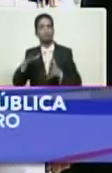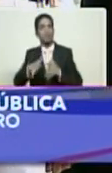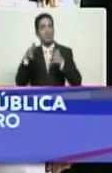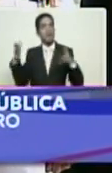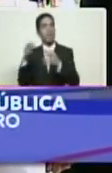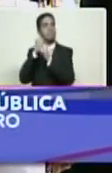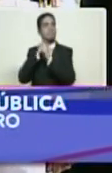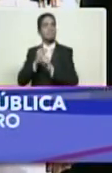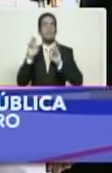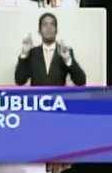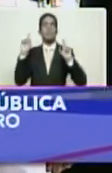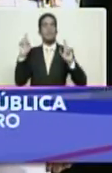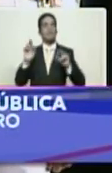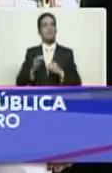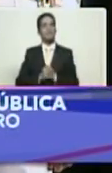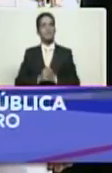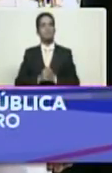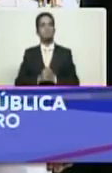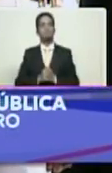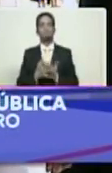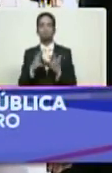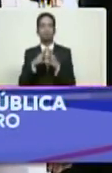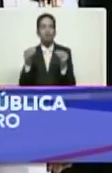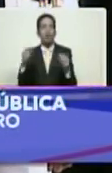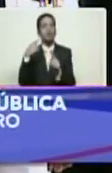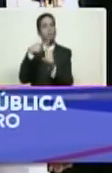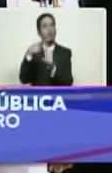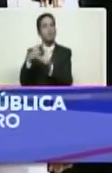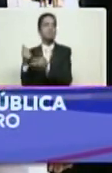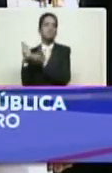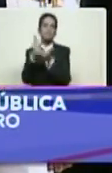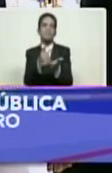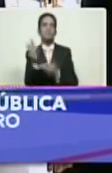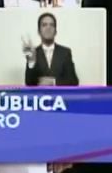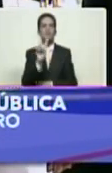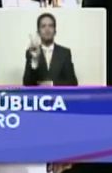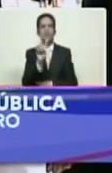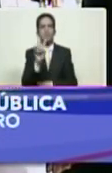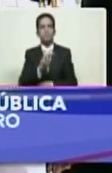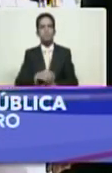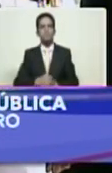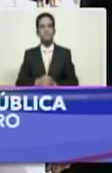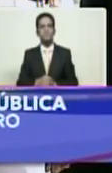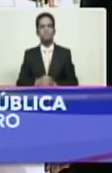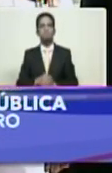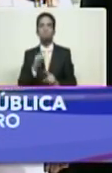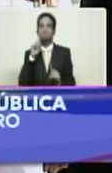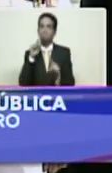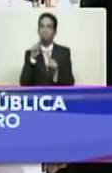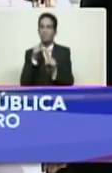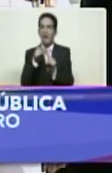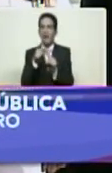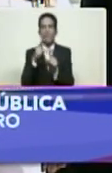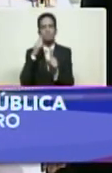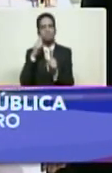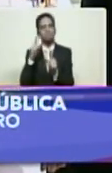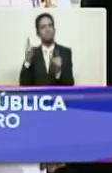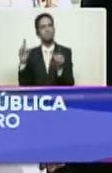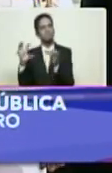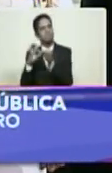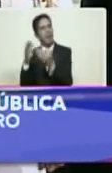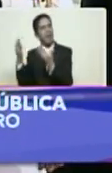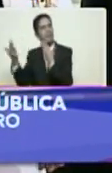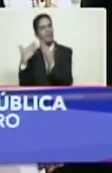expectativas, muy positiva para Venezuela, para elevar la relación